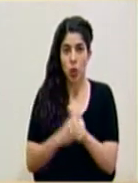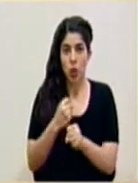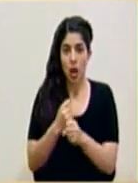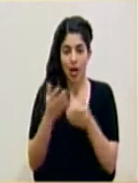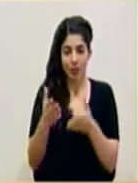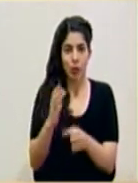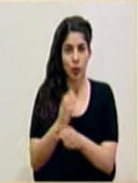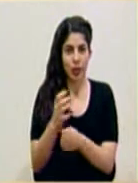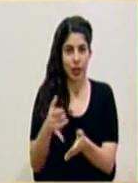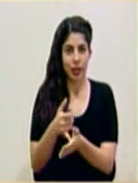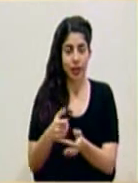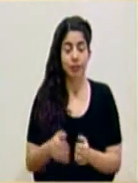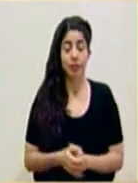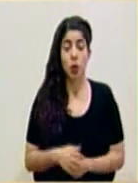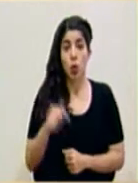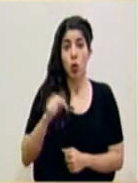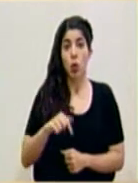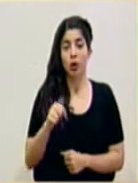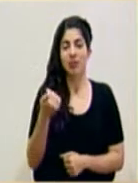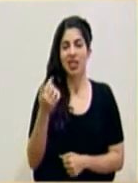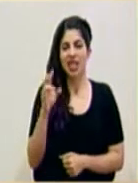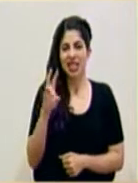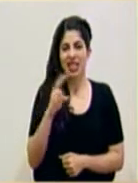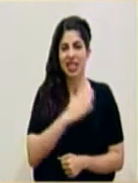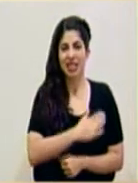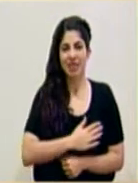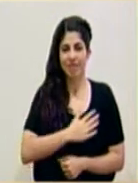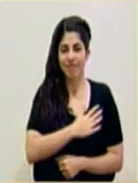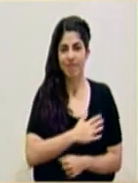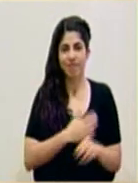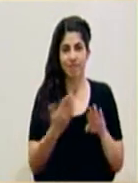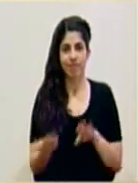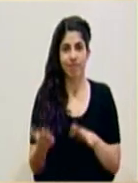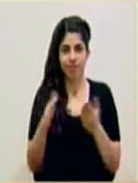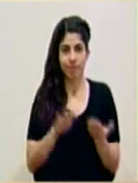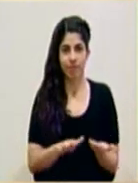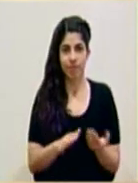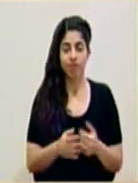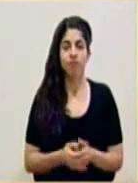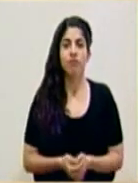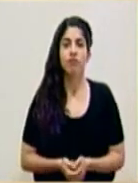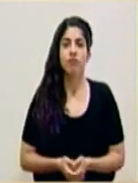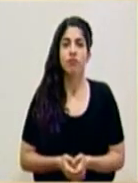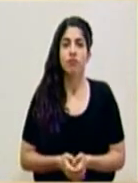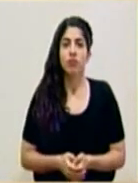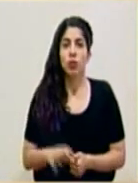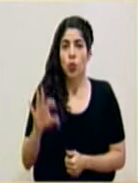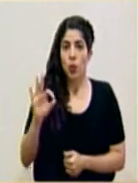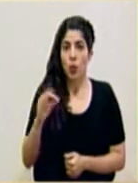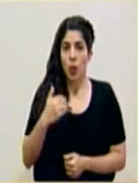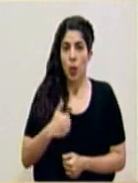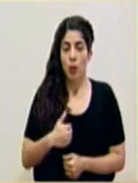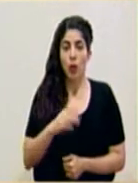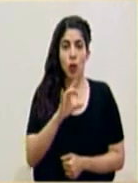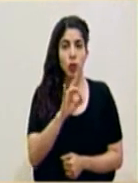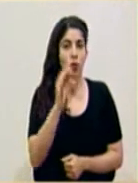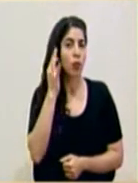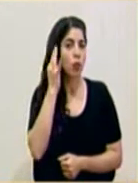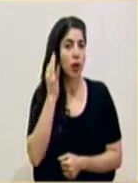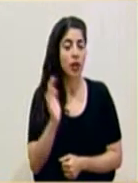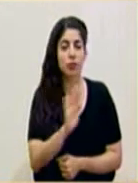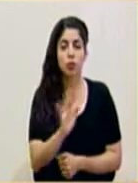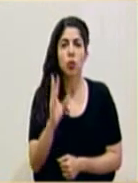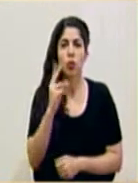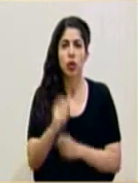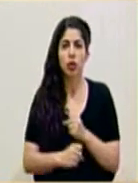Para hoy se reportan 17 lamentables fallecimientos. 9 hombres y 8 mujeres, con un rango de